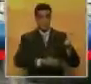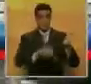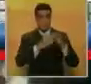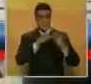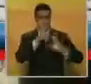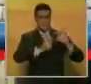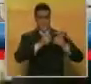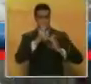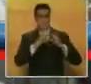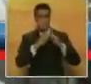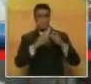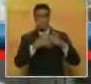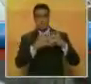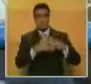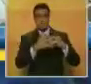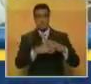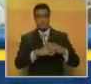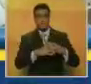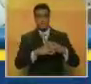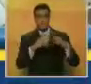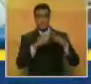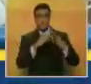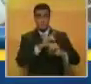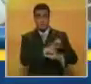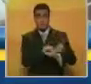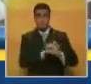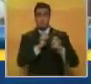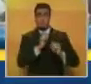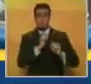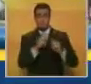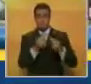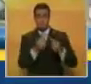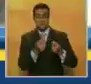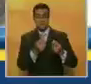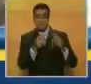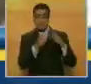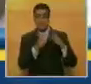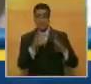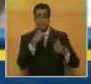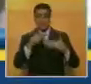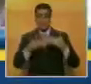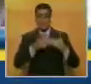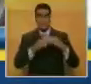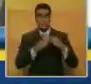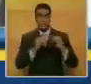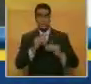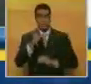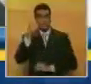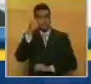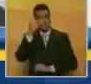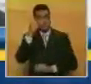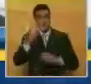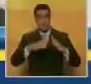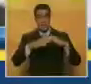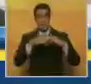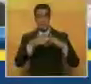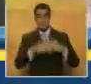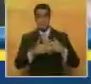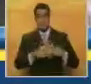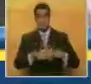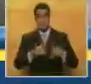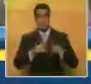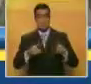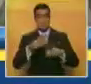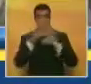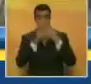por todos los empresarios y verificar los impactos económicos que conllevaría paralizar todo un día el sector empresarial. Sin embargo,